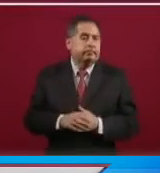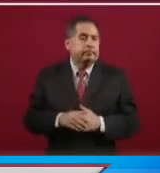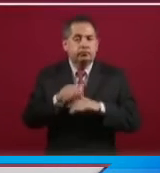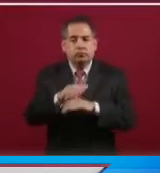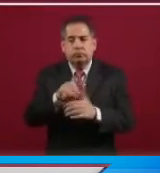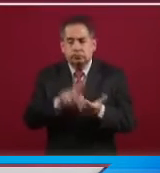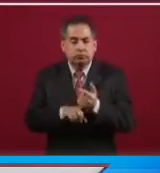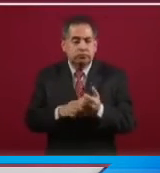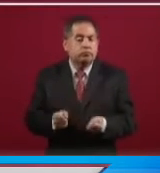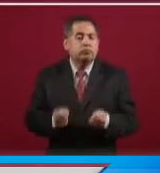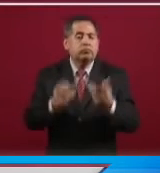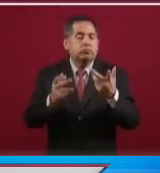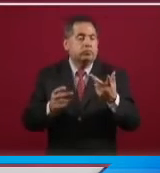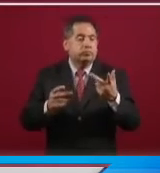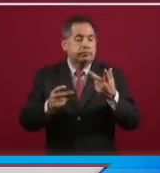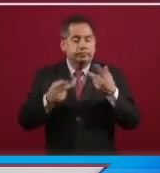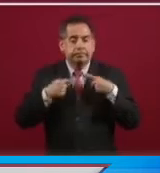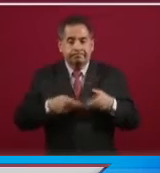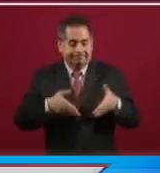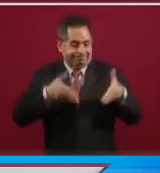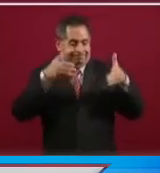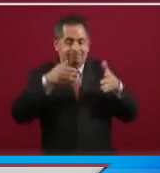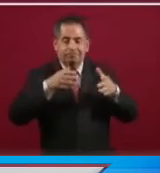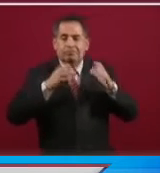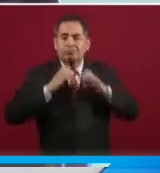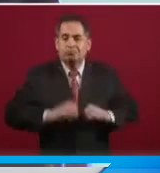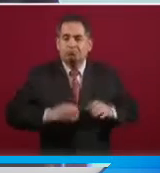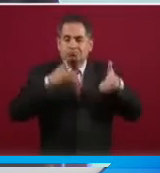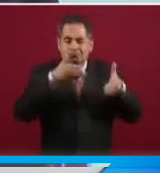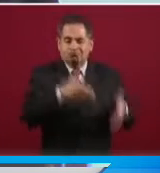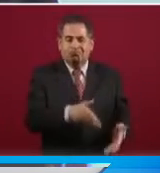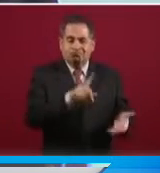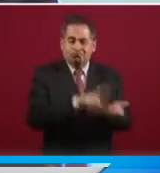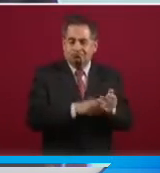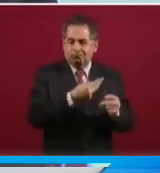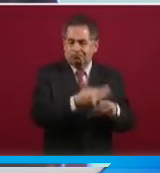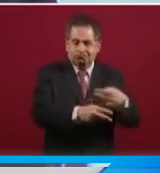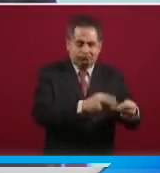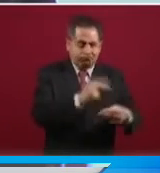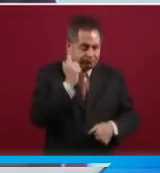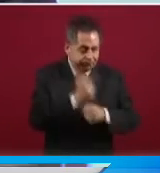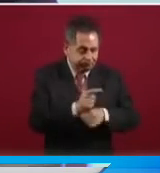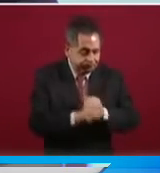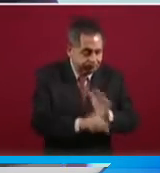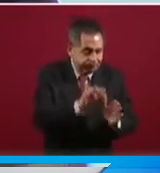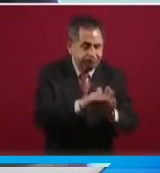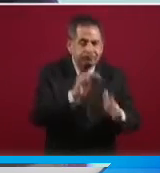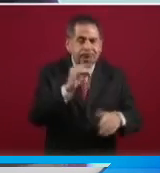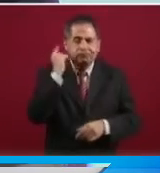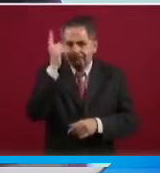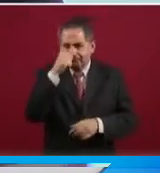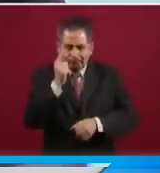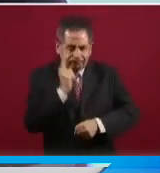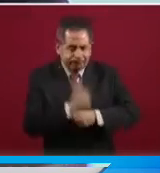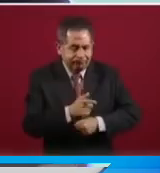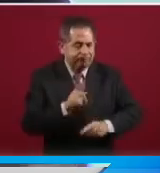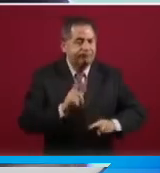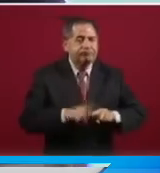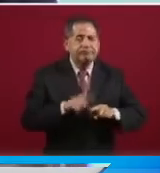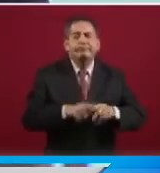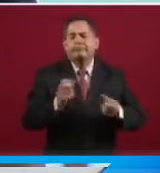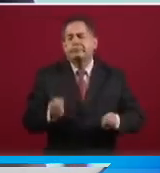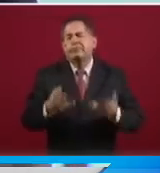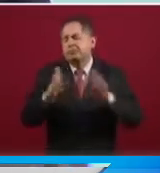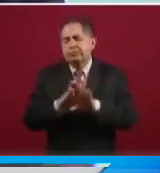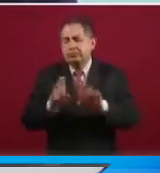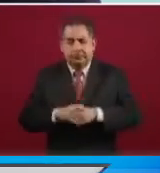23 de agosto de 2019, en el país se han identificado 352 sitios de inhumación y se trabaja arduamente para la identificación de